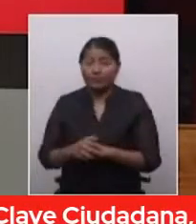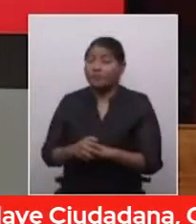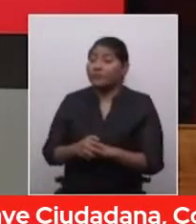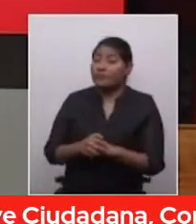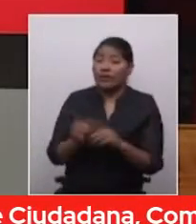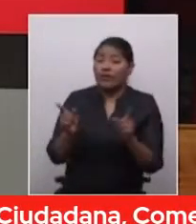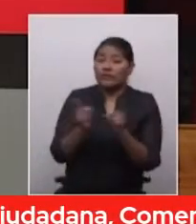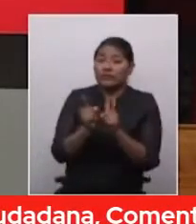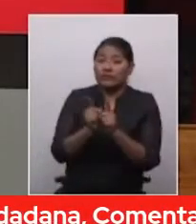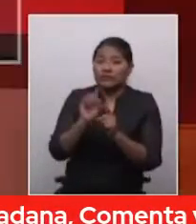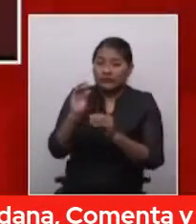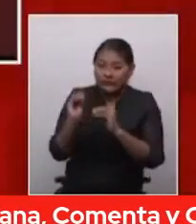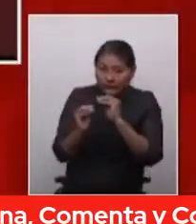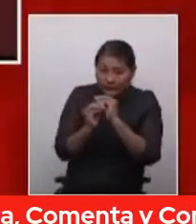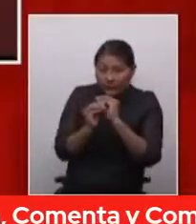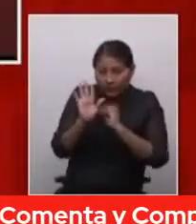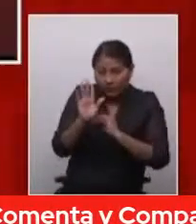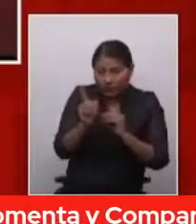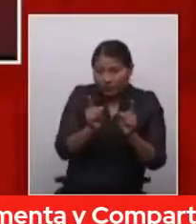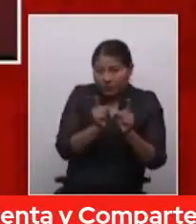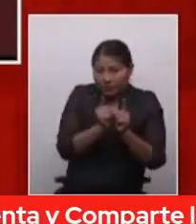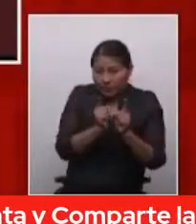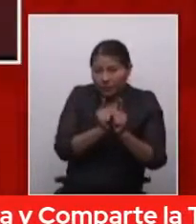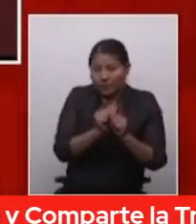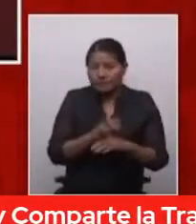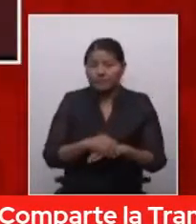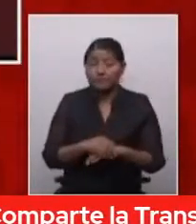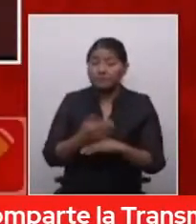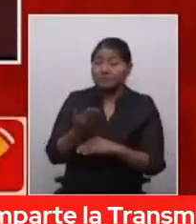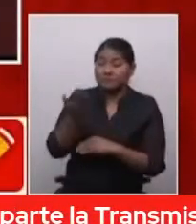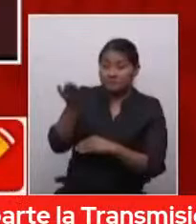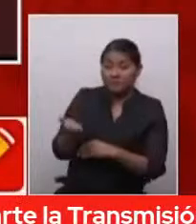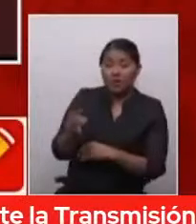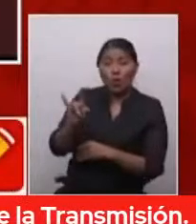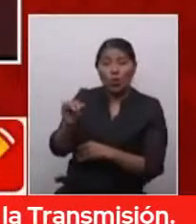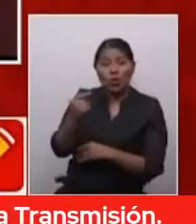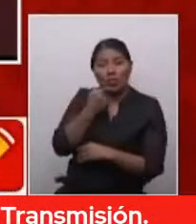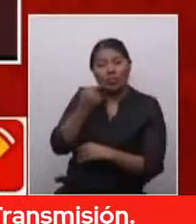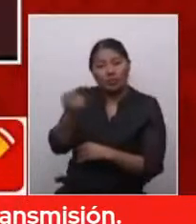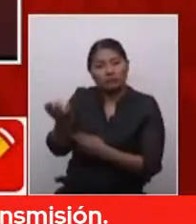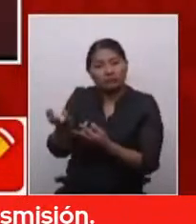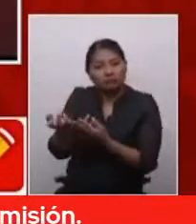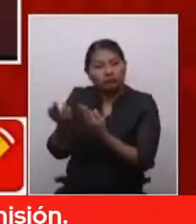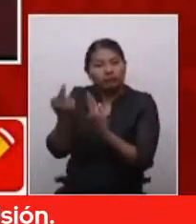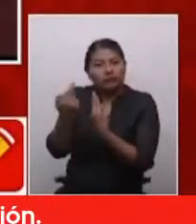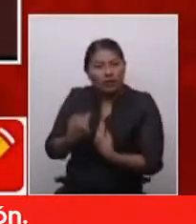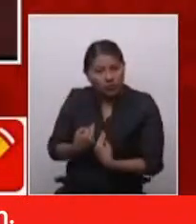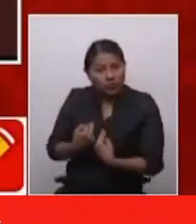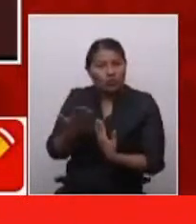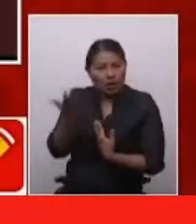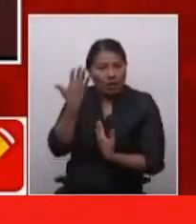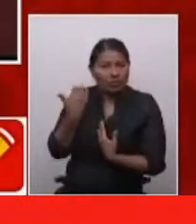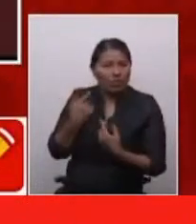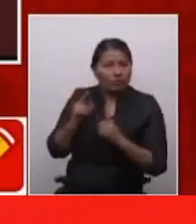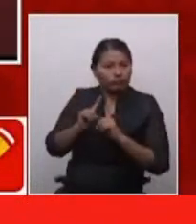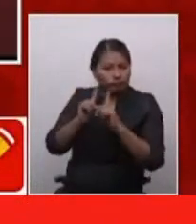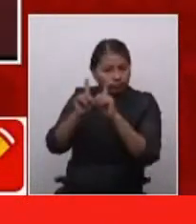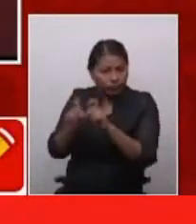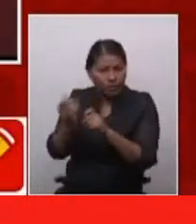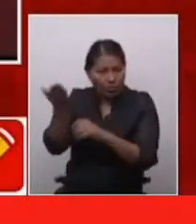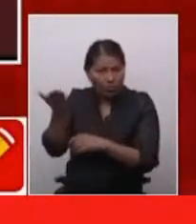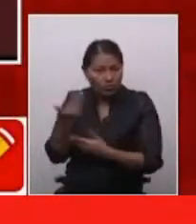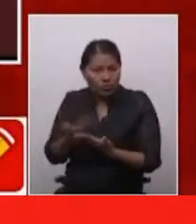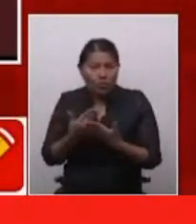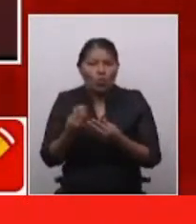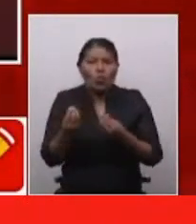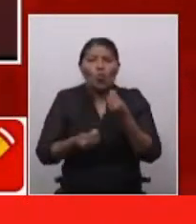cerrar. Solamente para cerrar, me hubiera gustado que el candidato Urresti no hubiera contestado la pregunta que le hizo la periodista,